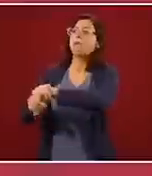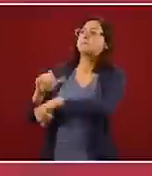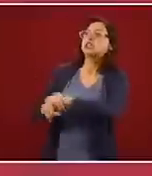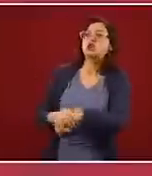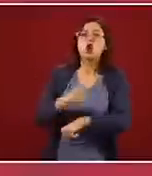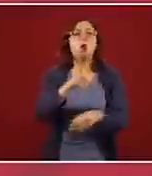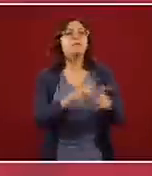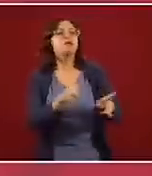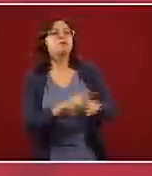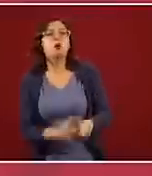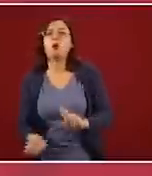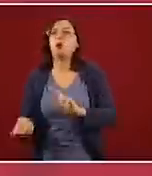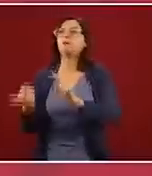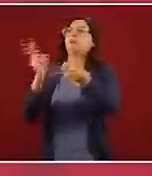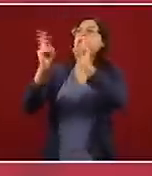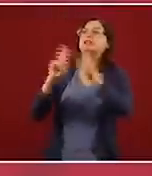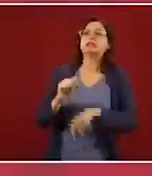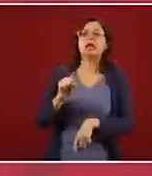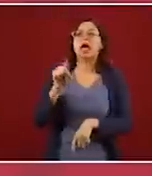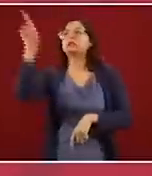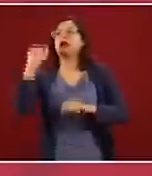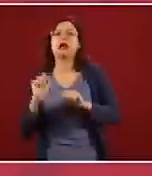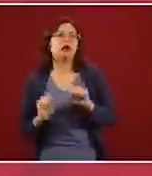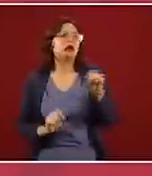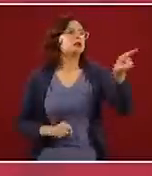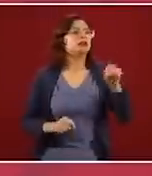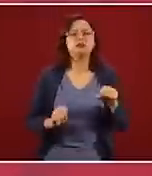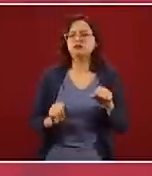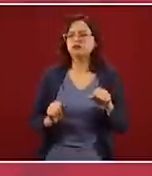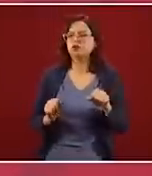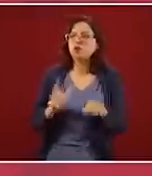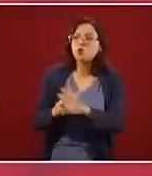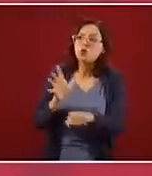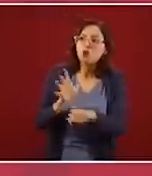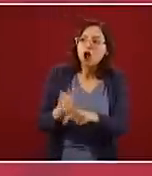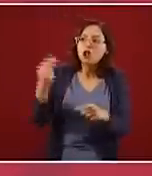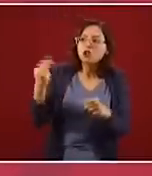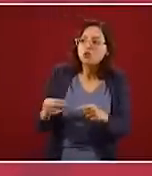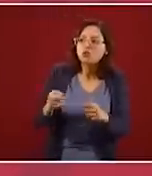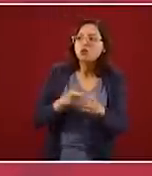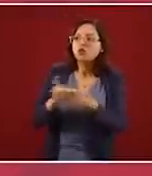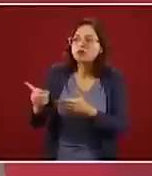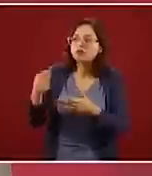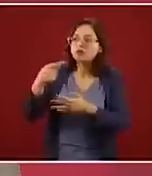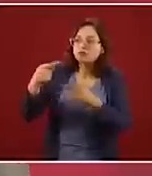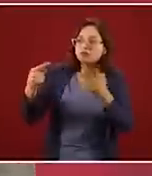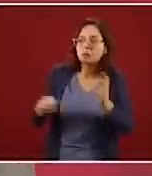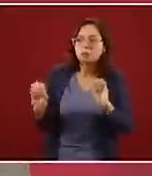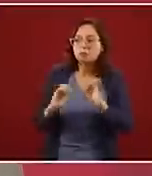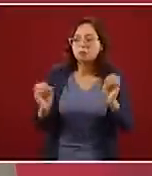de un vecino, un ciudadano en tal rincón del país, pero no se nos precisa, es muy difícil actuar. Repetimos para la